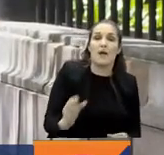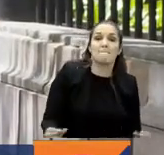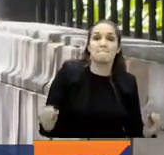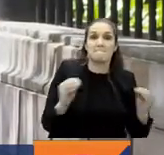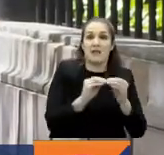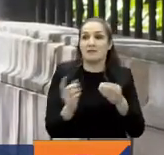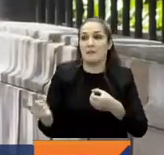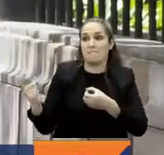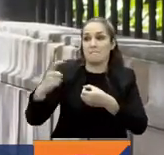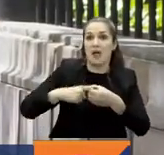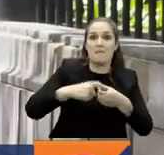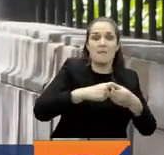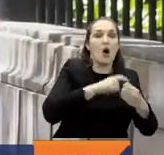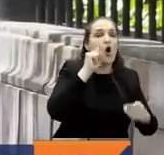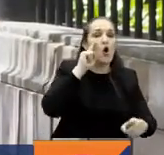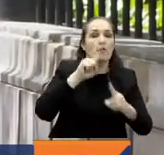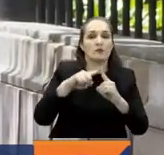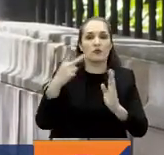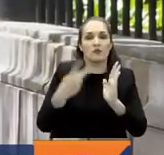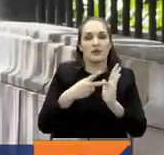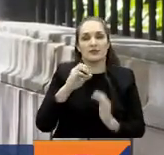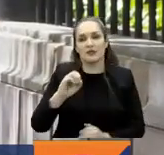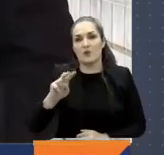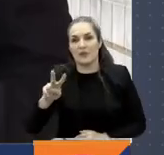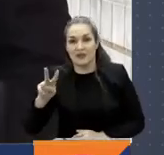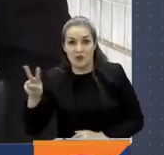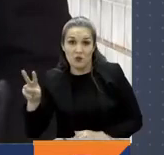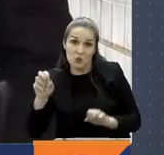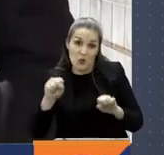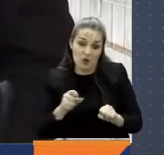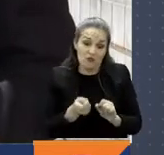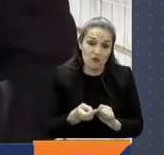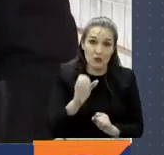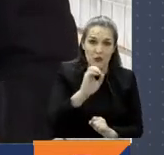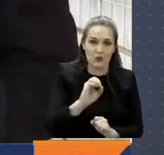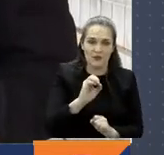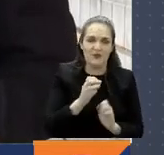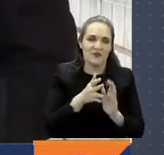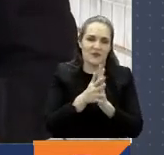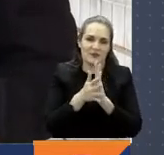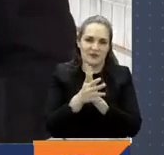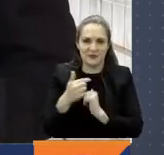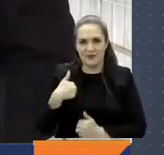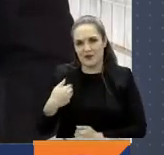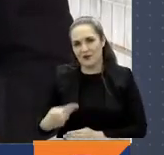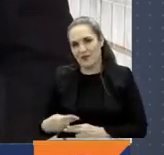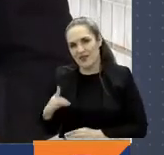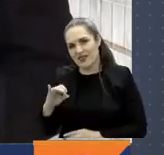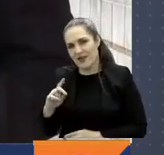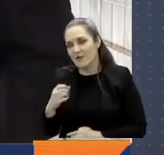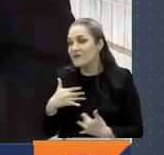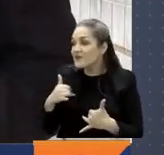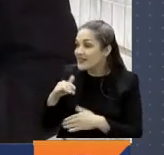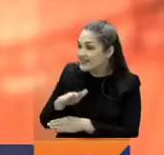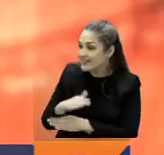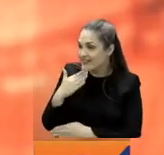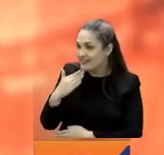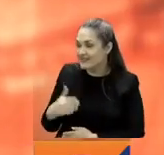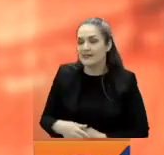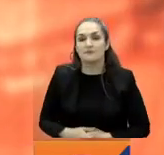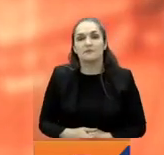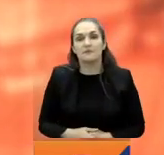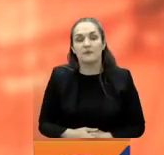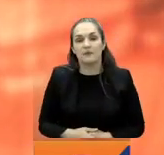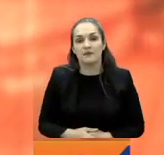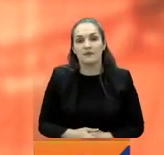TIC para el año 2022. Diego Giraldo, en RTVC Noticias, conectados 24/7. Feliz tarde, Diego, muchas gracias. Y se conoció la primera